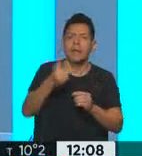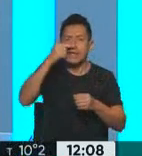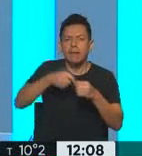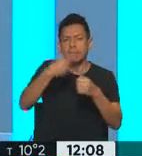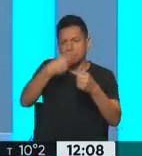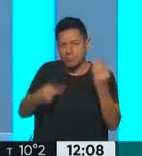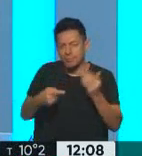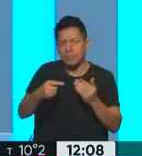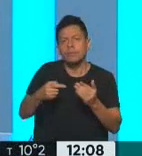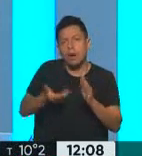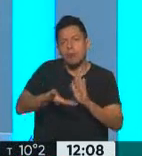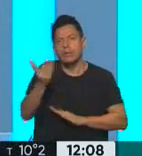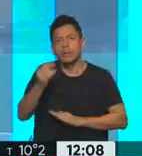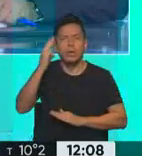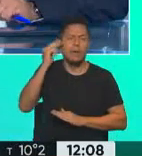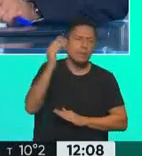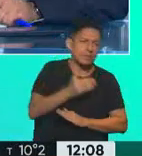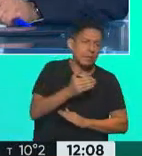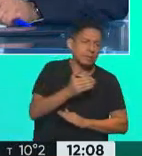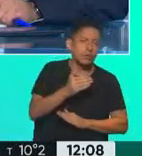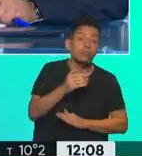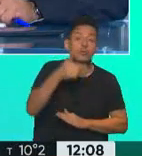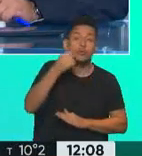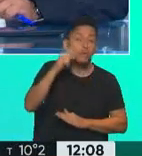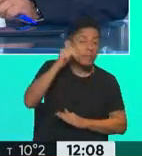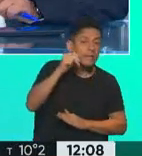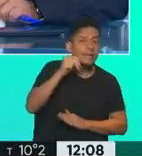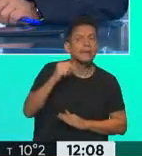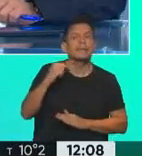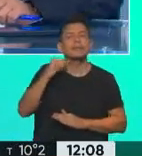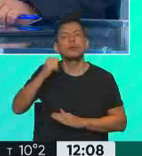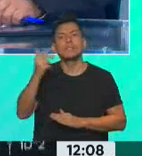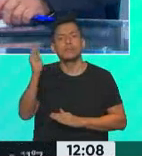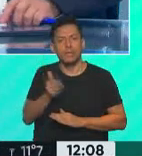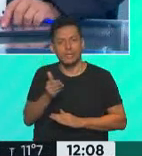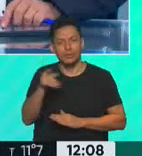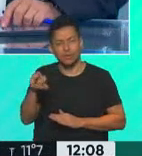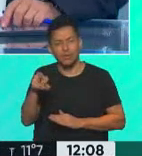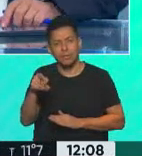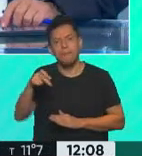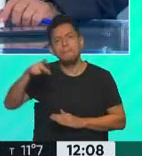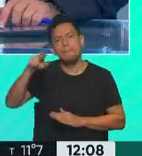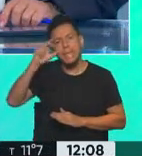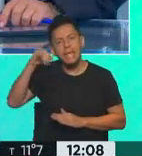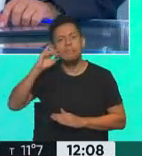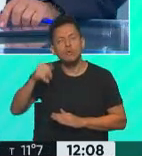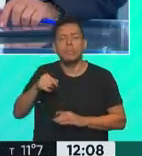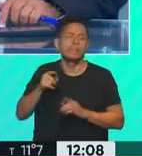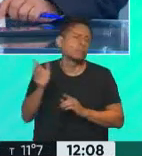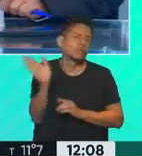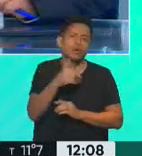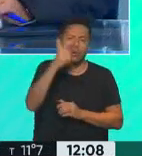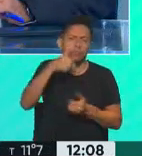naftas, que van del 9%, en el caso de la nafta super al 13,5% en el caso de la premium, pero también con aumento en todos